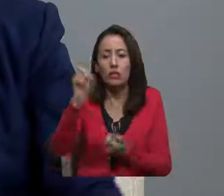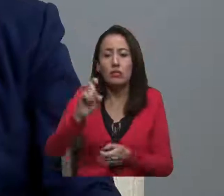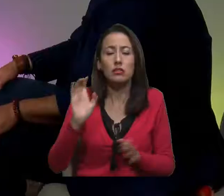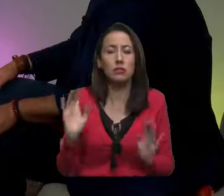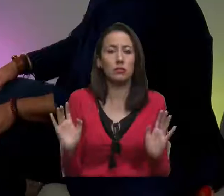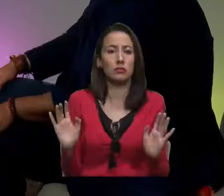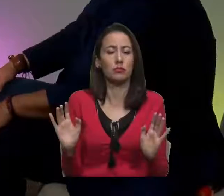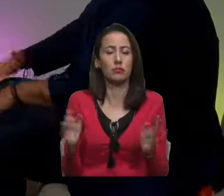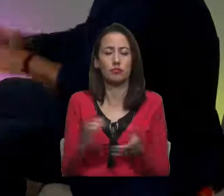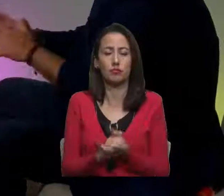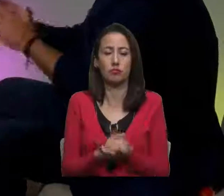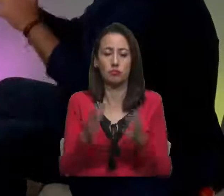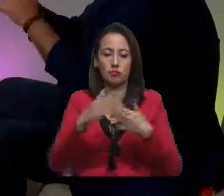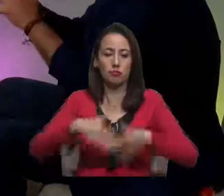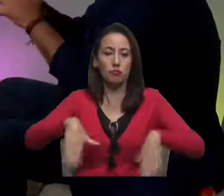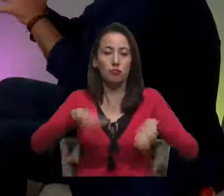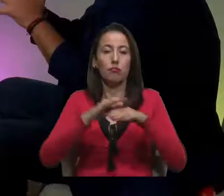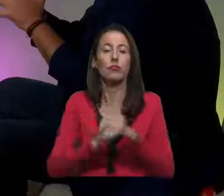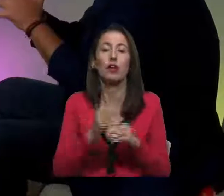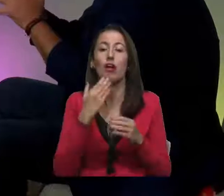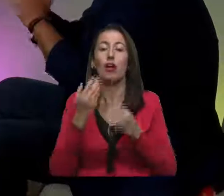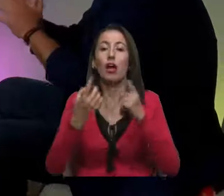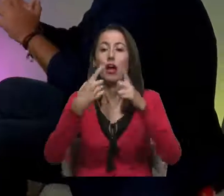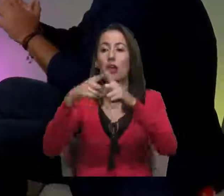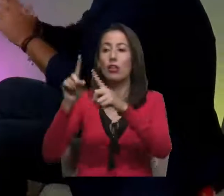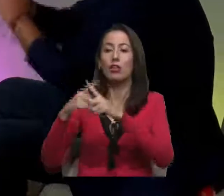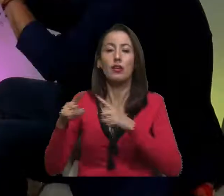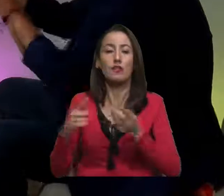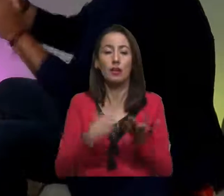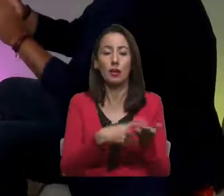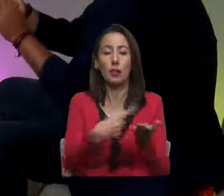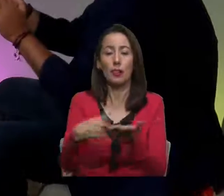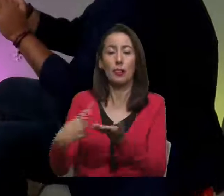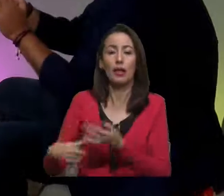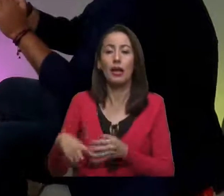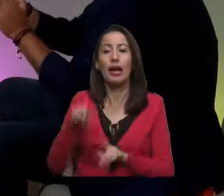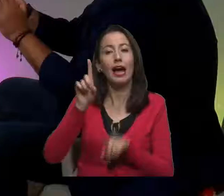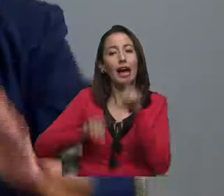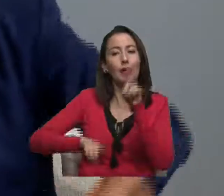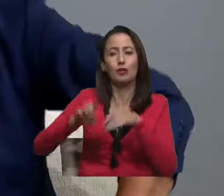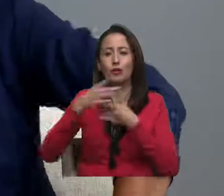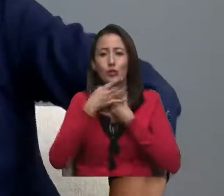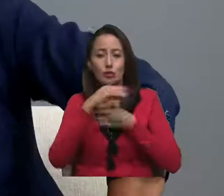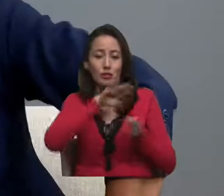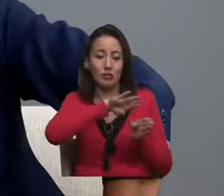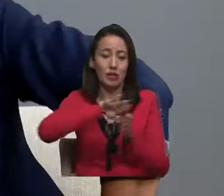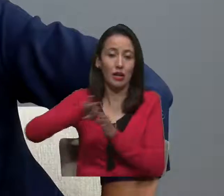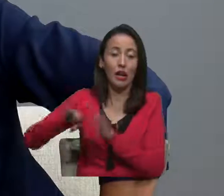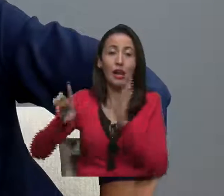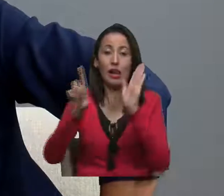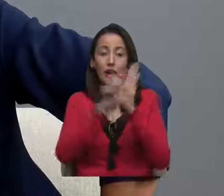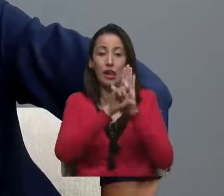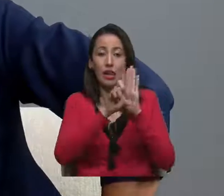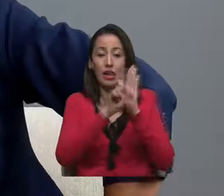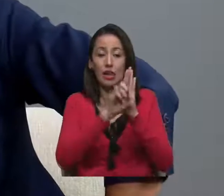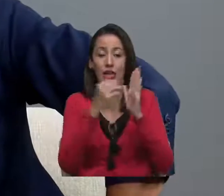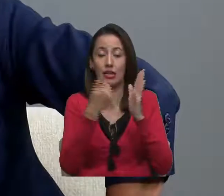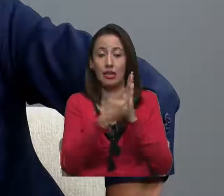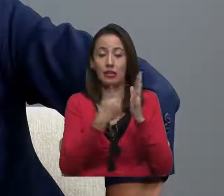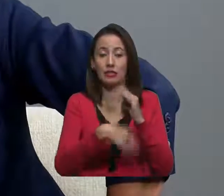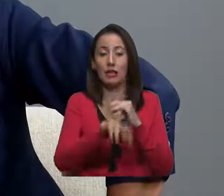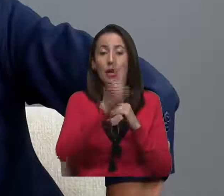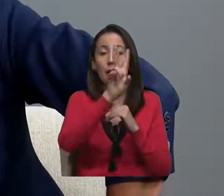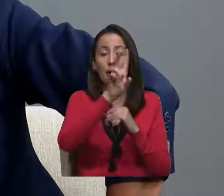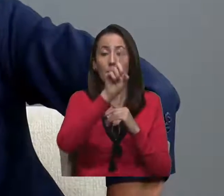en definitiva sí pero habrá diferencias pero habrá que centrarse no les va a gustar como así pero además la ley actual dice son mil